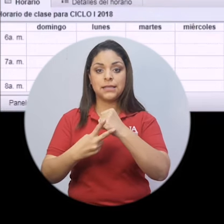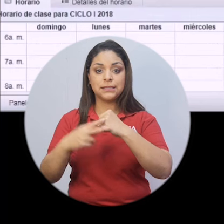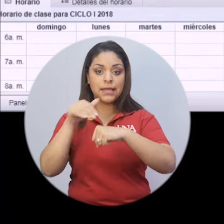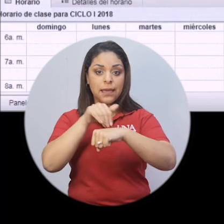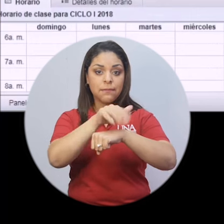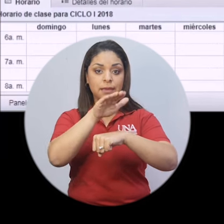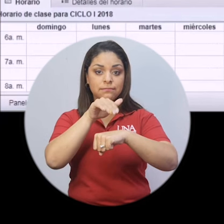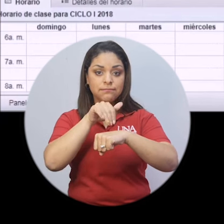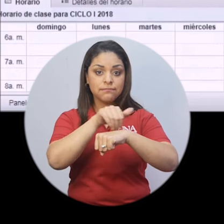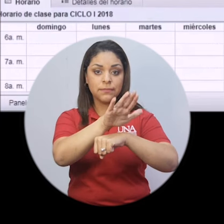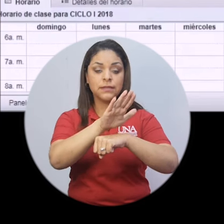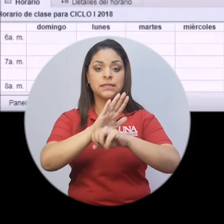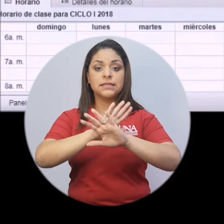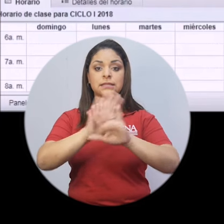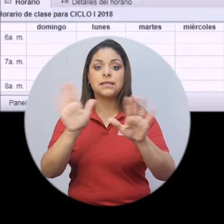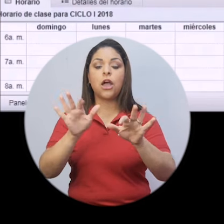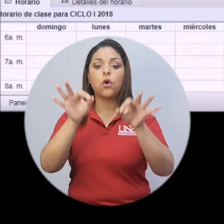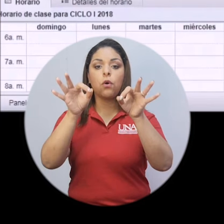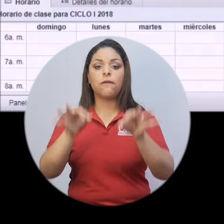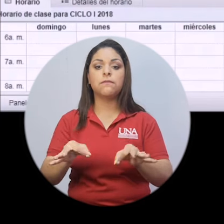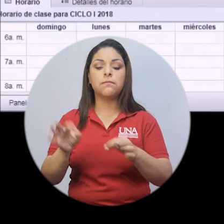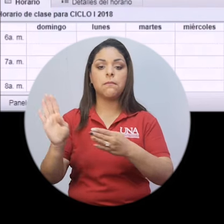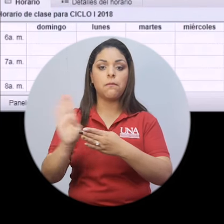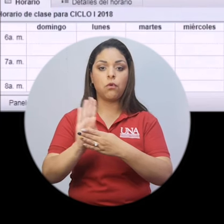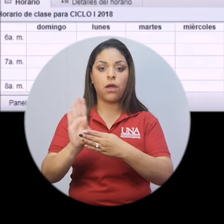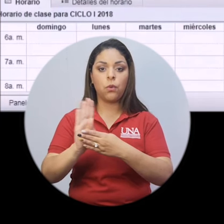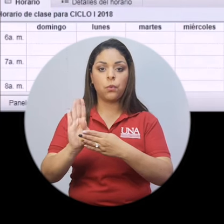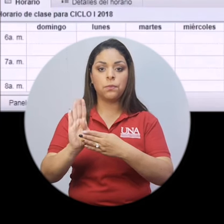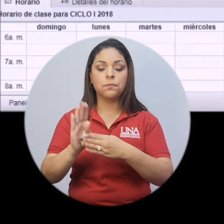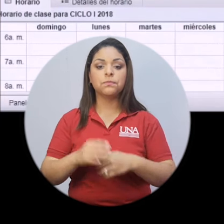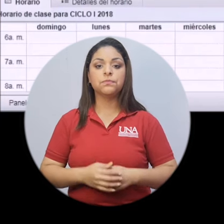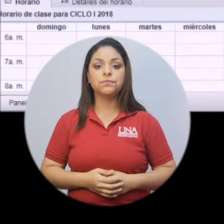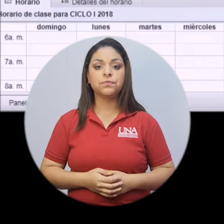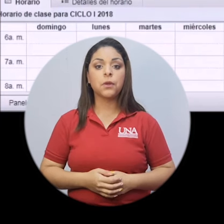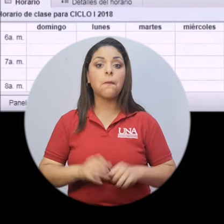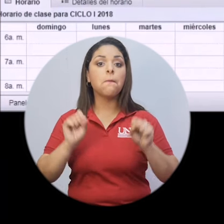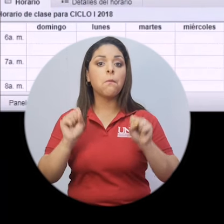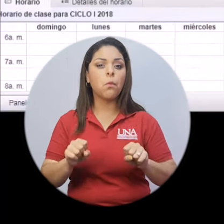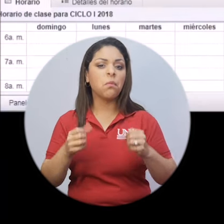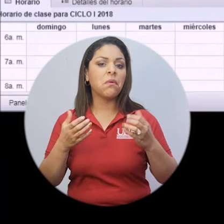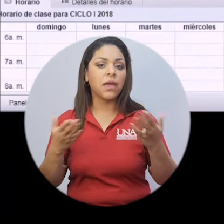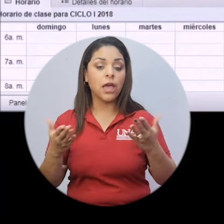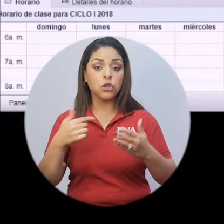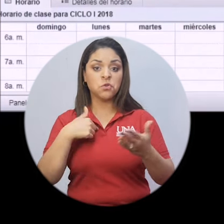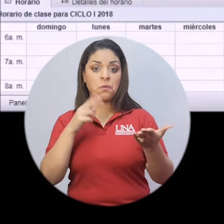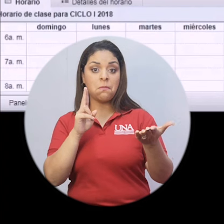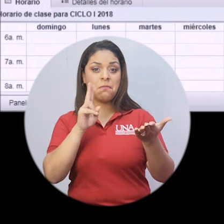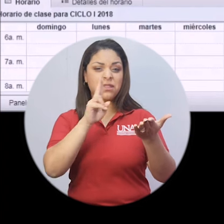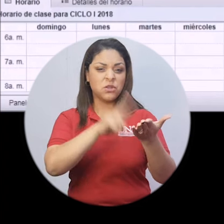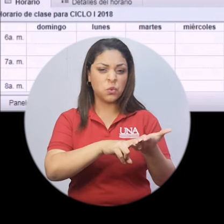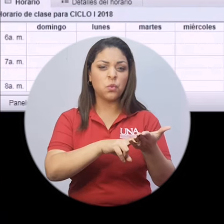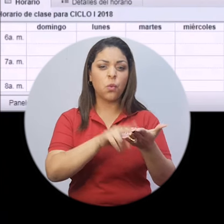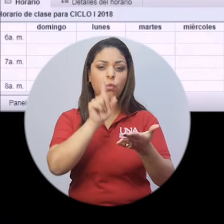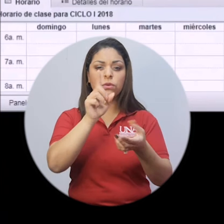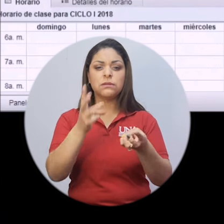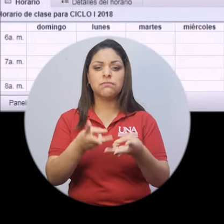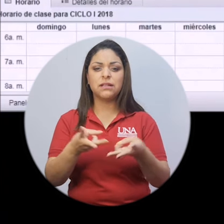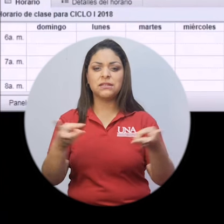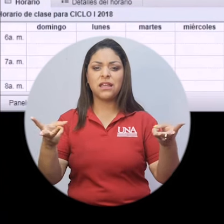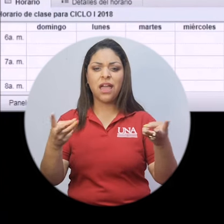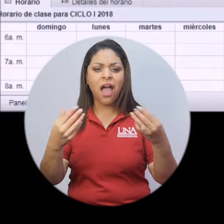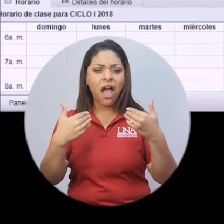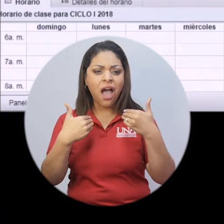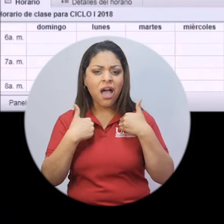Enviar para confirmar el borrado. Es posible que al matricular una determinada materia se